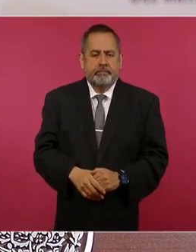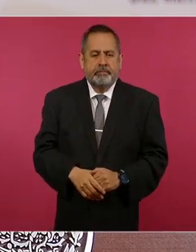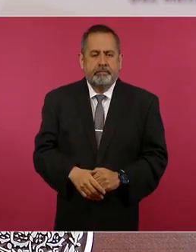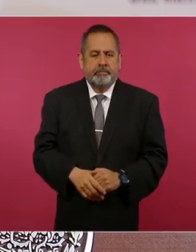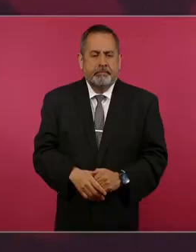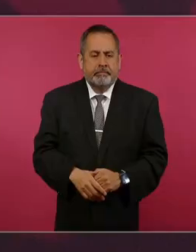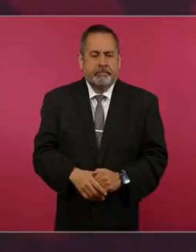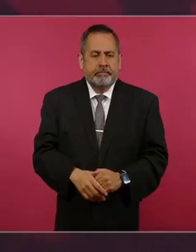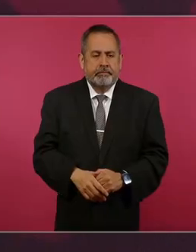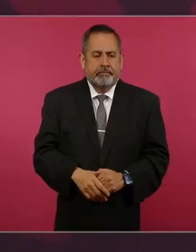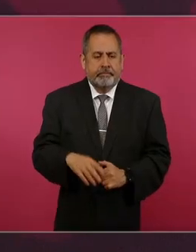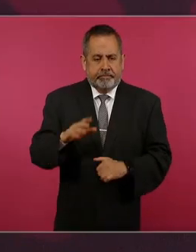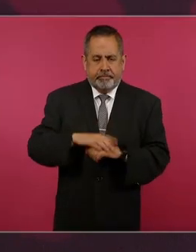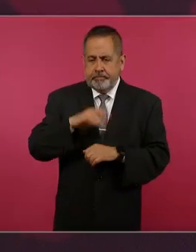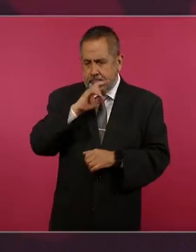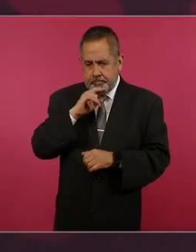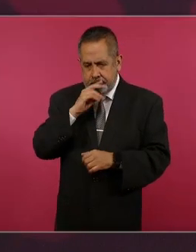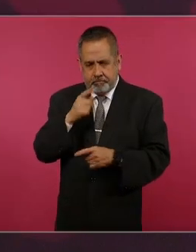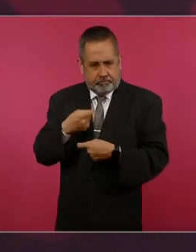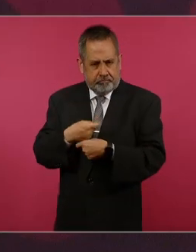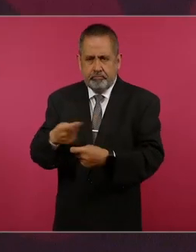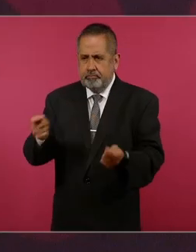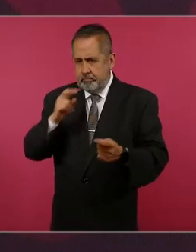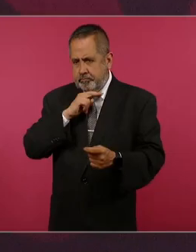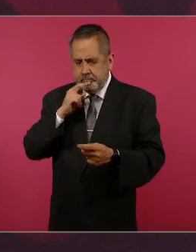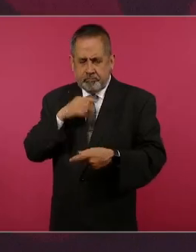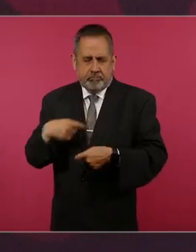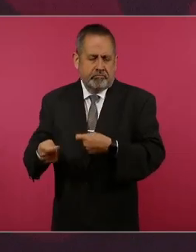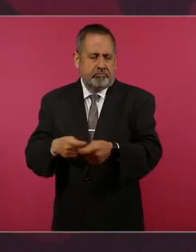tiempo de distribución,